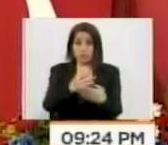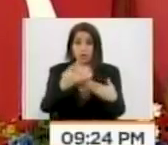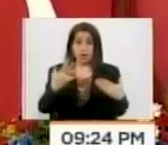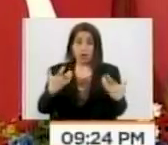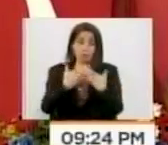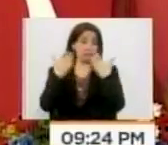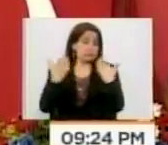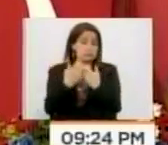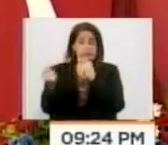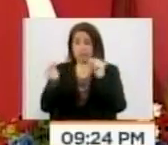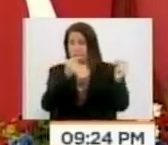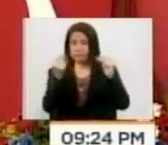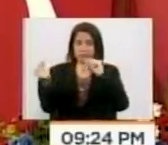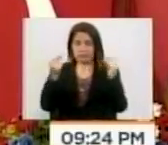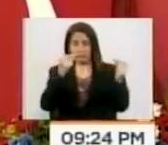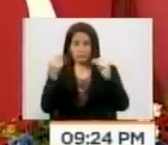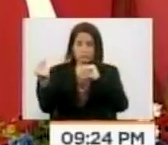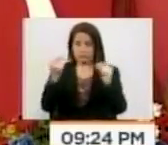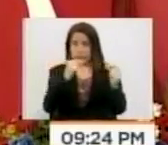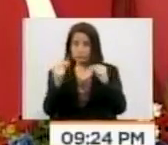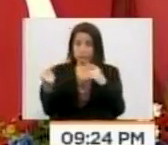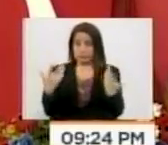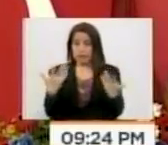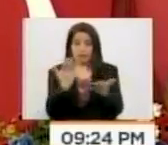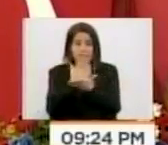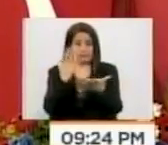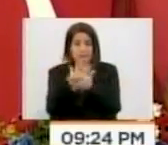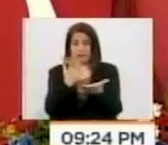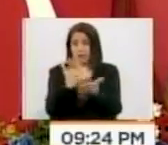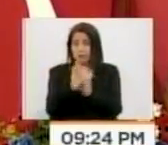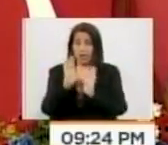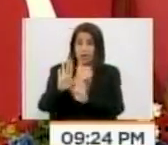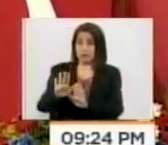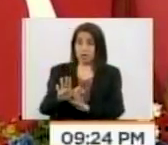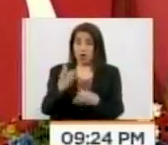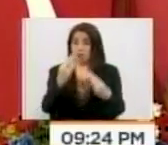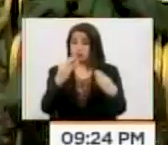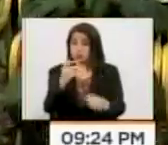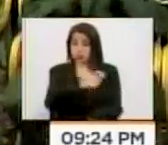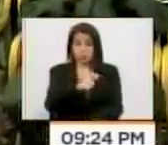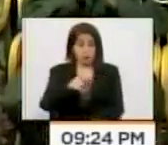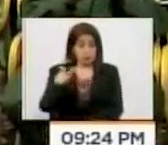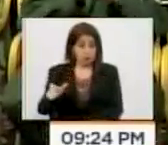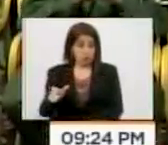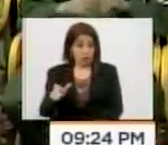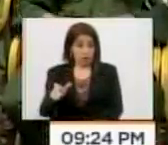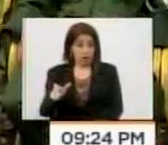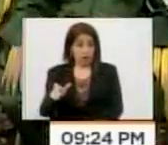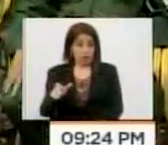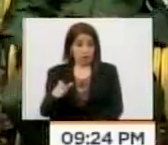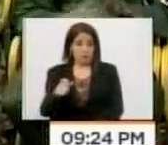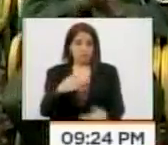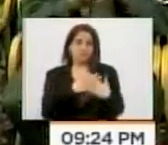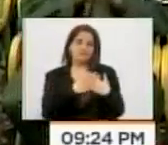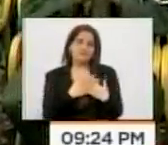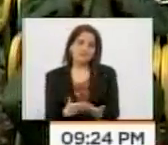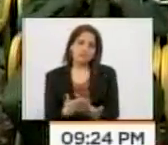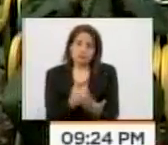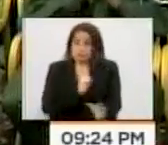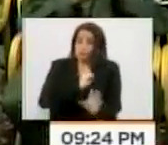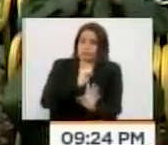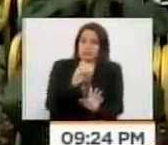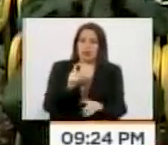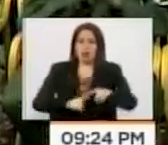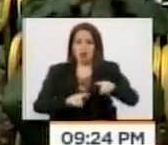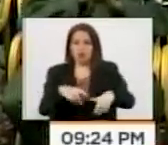lucha contra la traición, la cobardía, porque mucha gente termina cediendo por miedo,